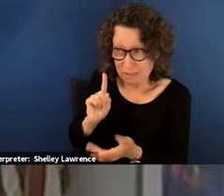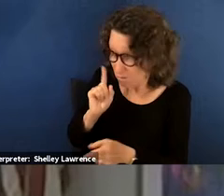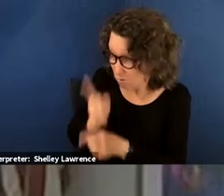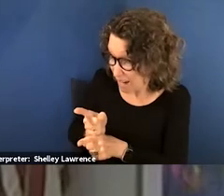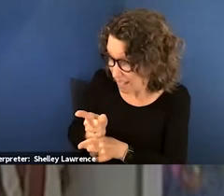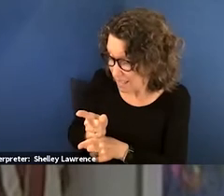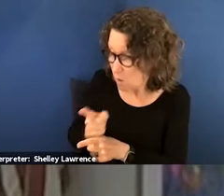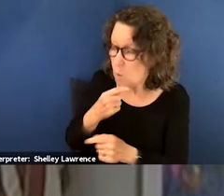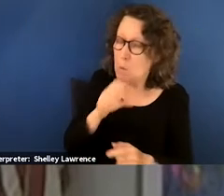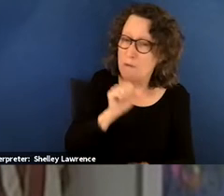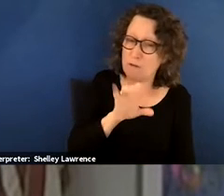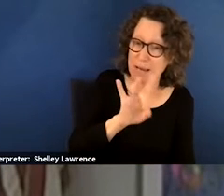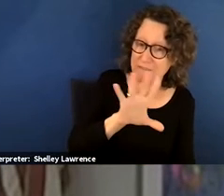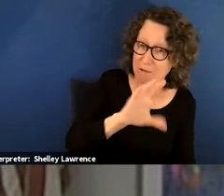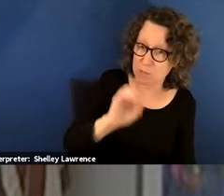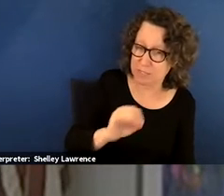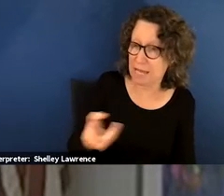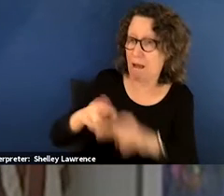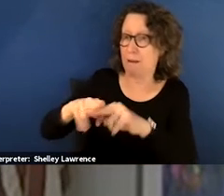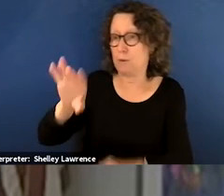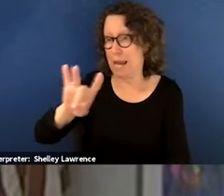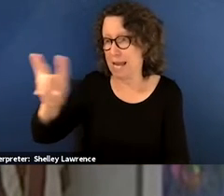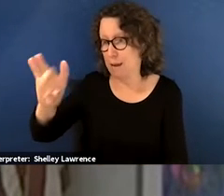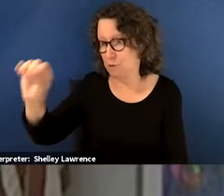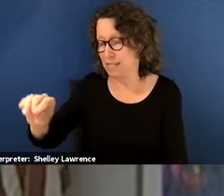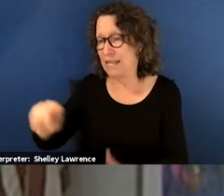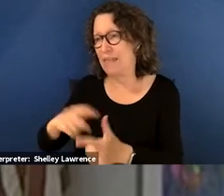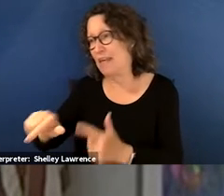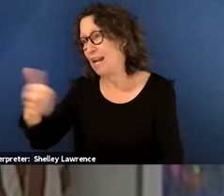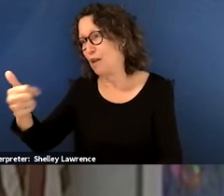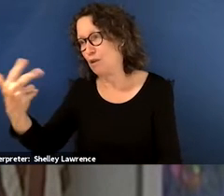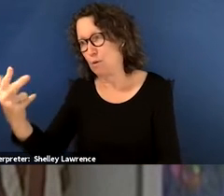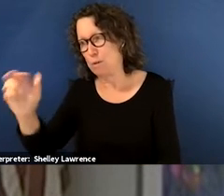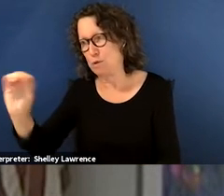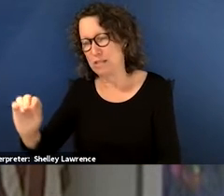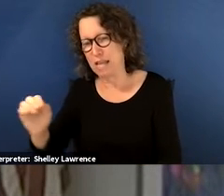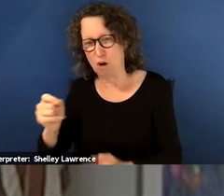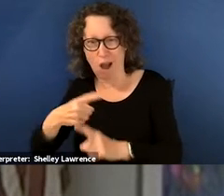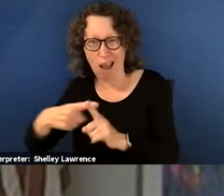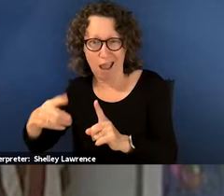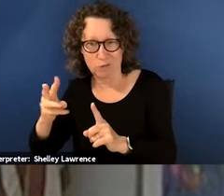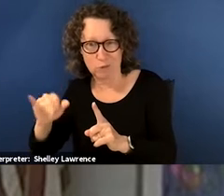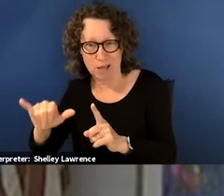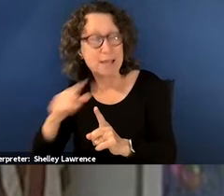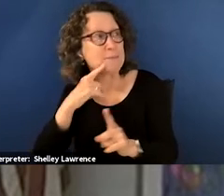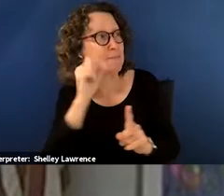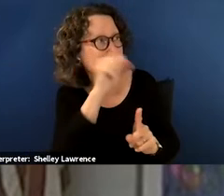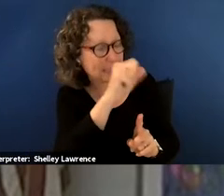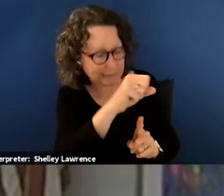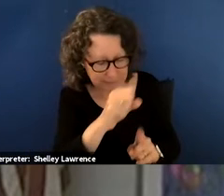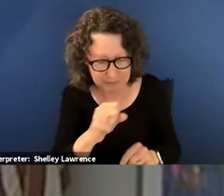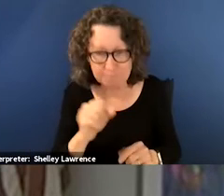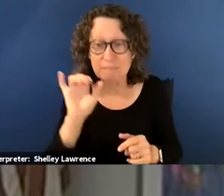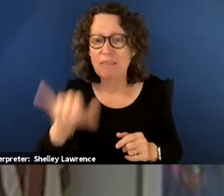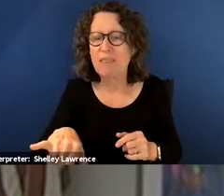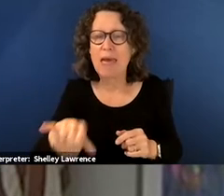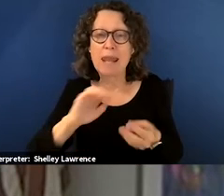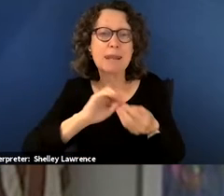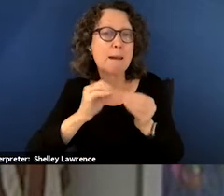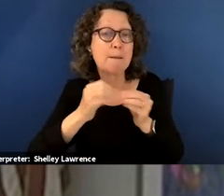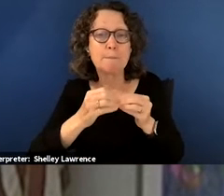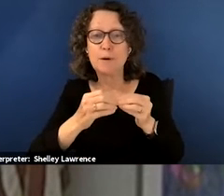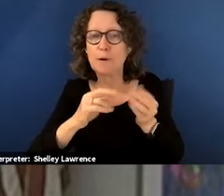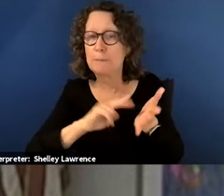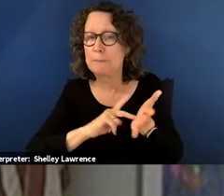vacunados desde la semana pasada. Otro 3% están como a la mitad. Sí,